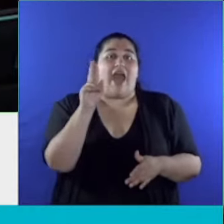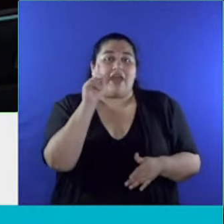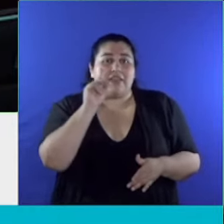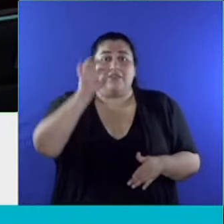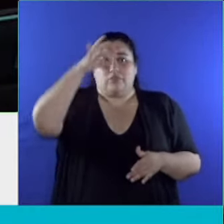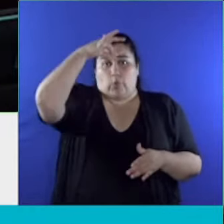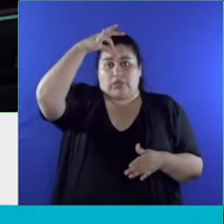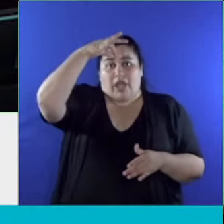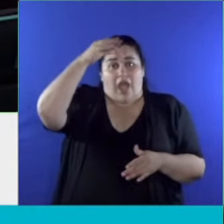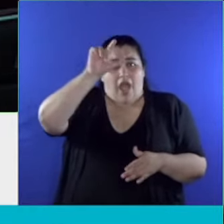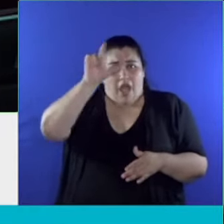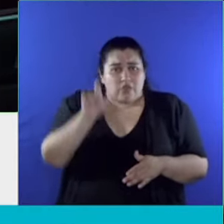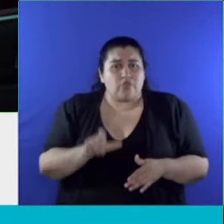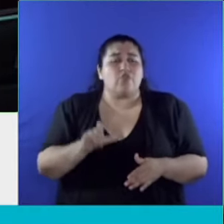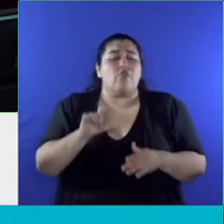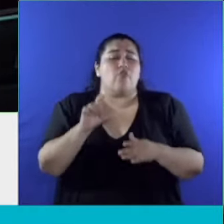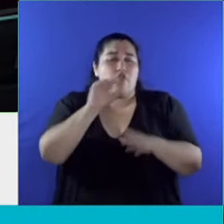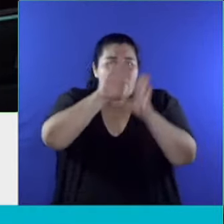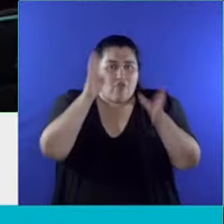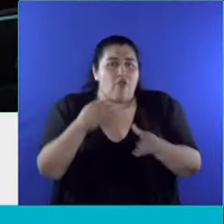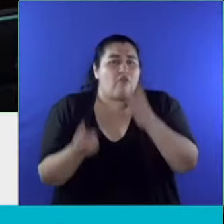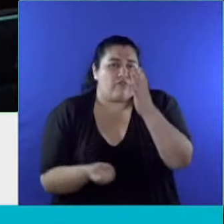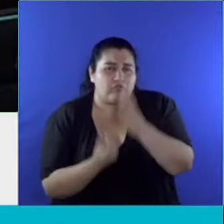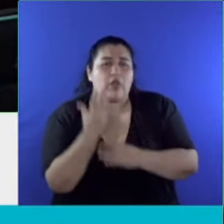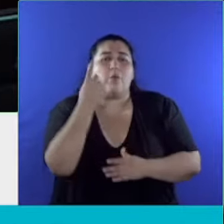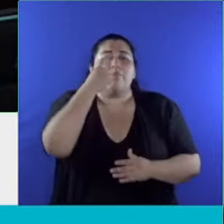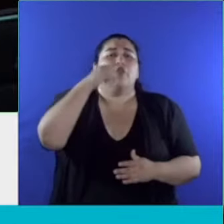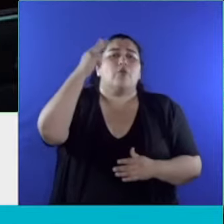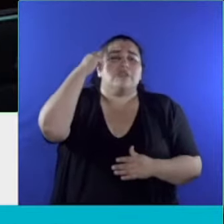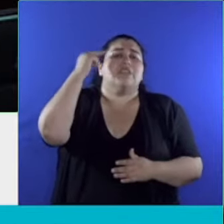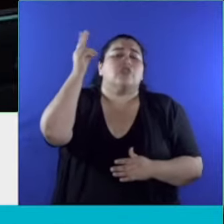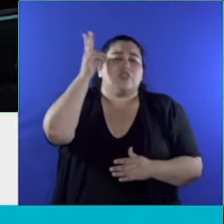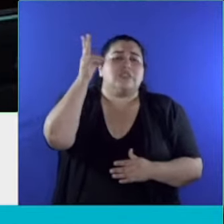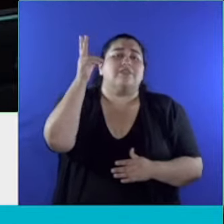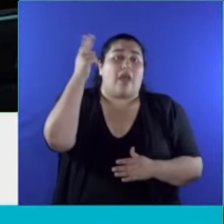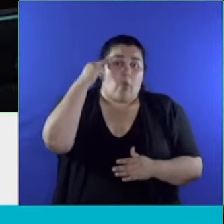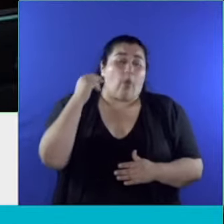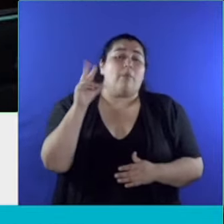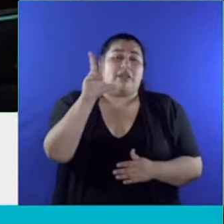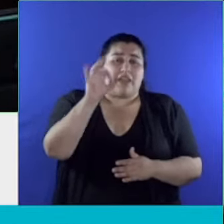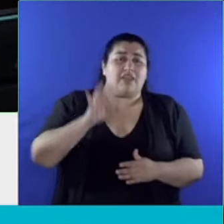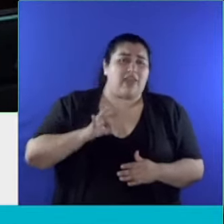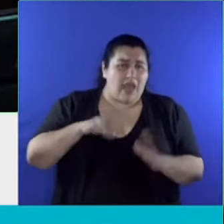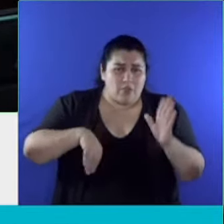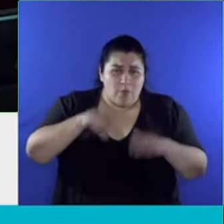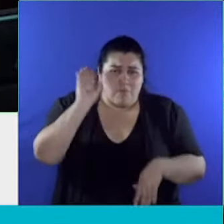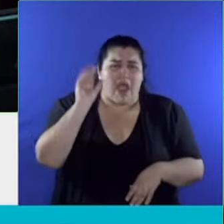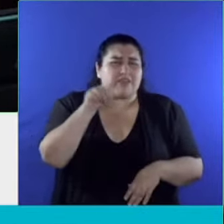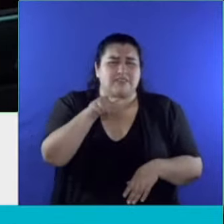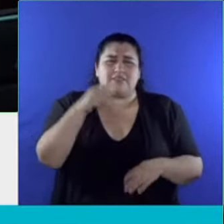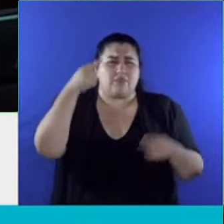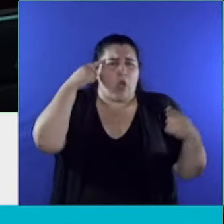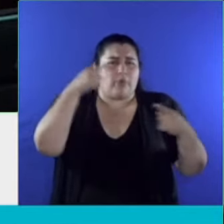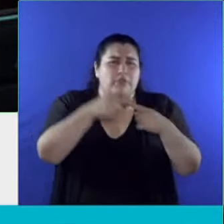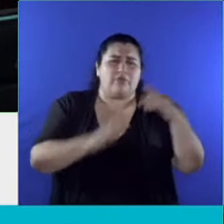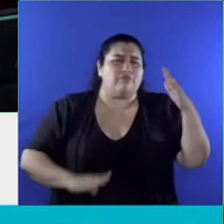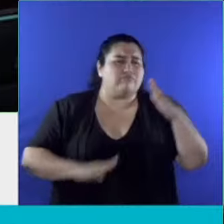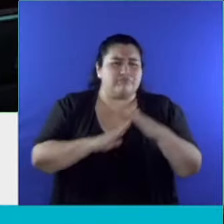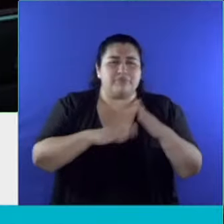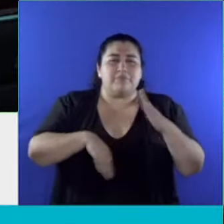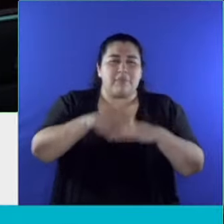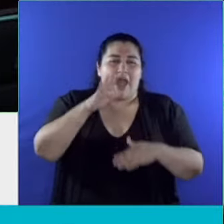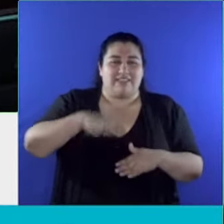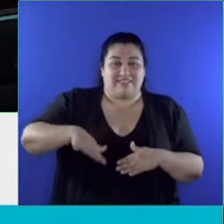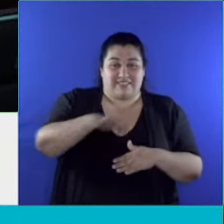teatro fundado en 1889 que tiene más de 130 años su piedra fundamental Todavía está en el